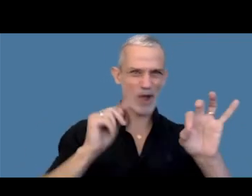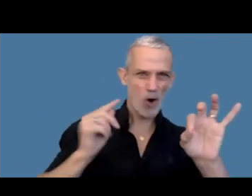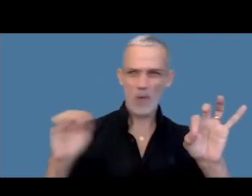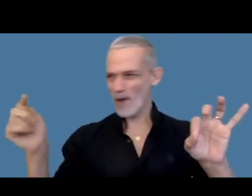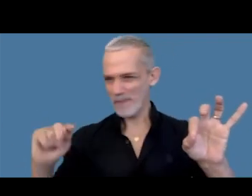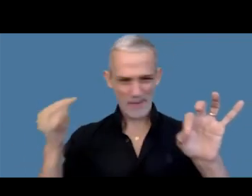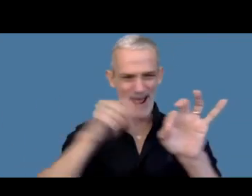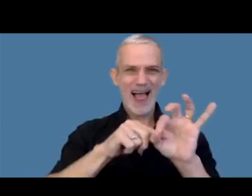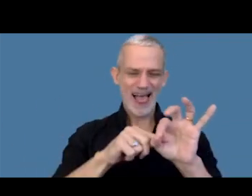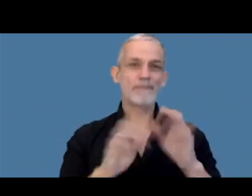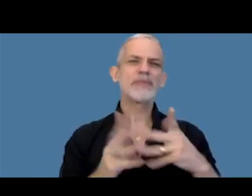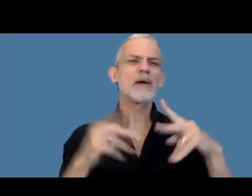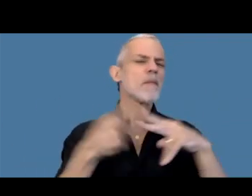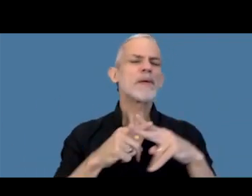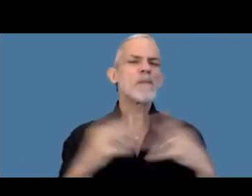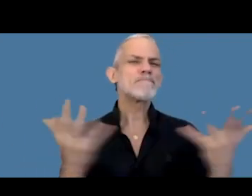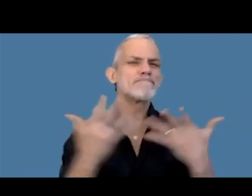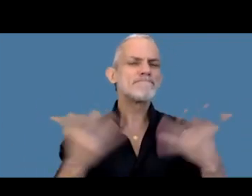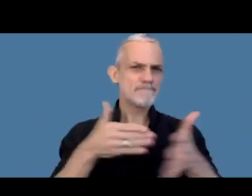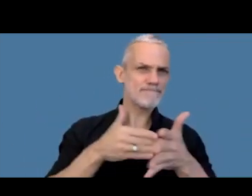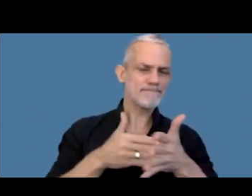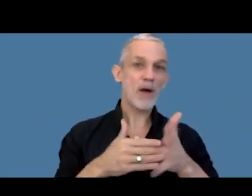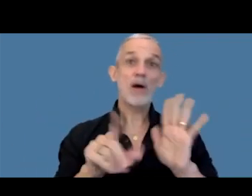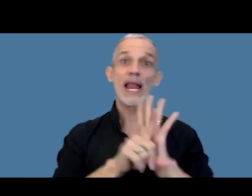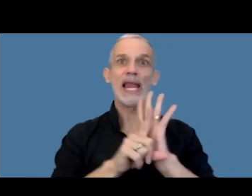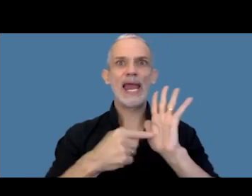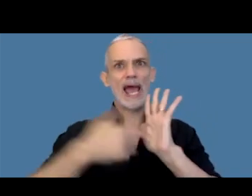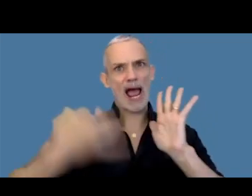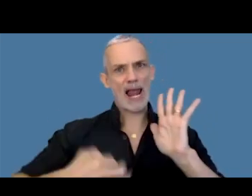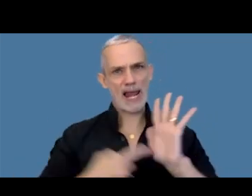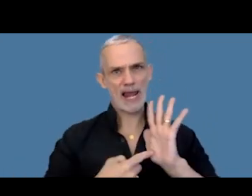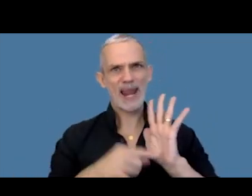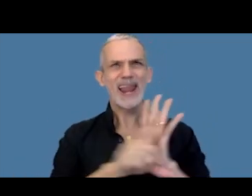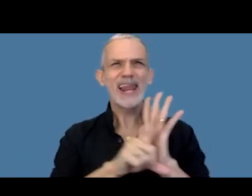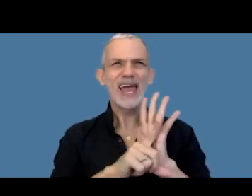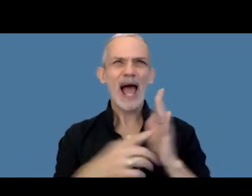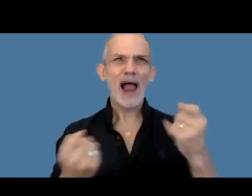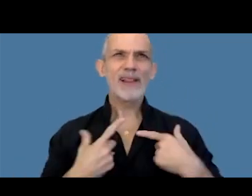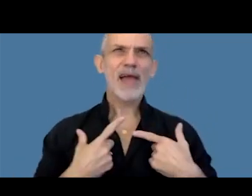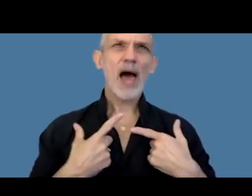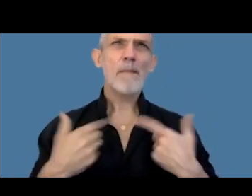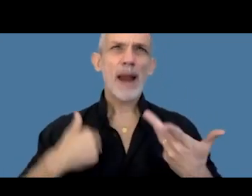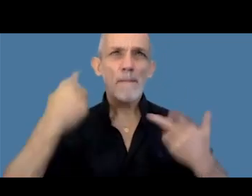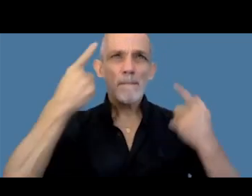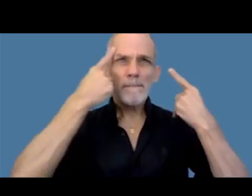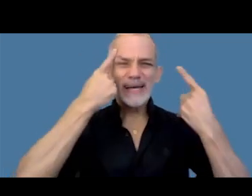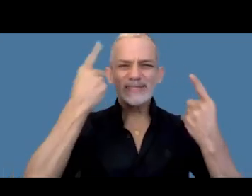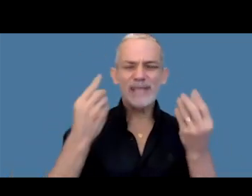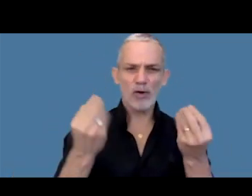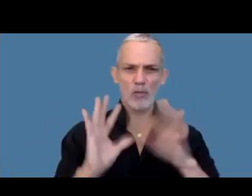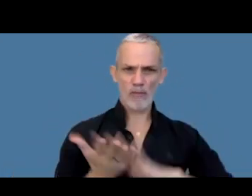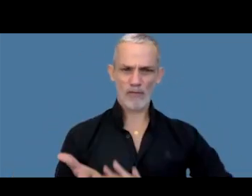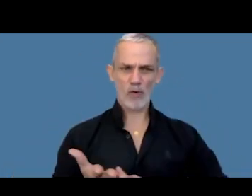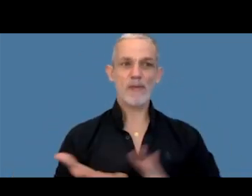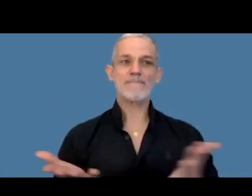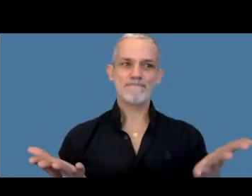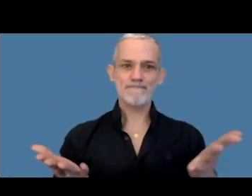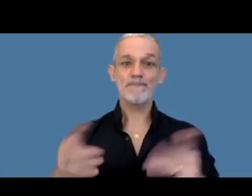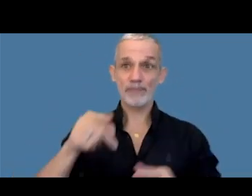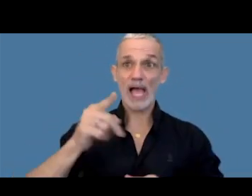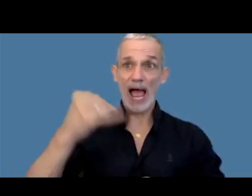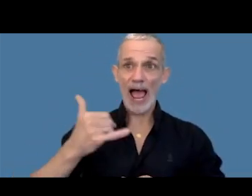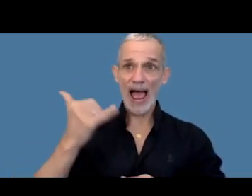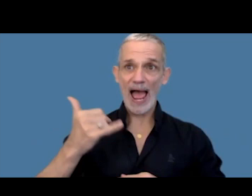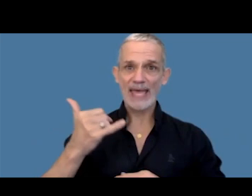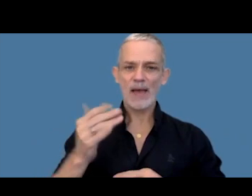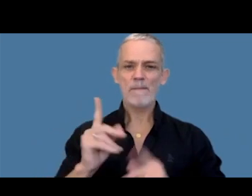estas técnicas desde el punto de vista jurídico? O sea, ¿qué nos permiten preguntarnos? Y aquí aparecen, como les